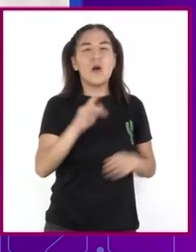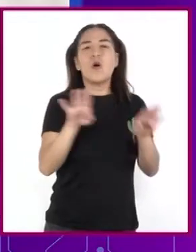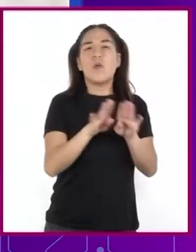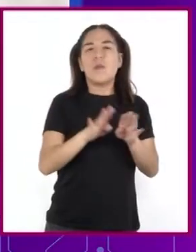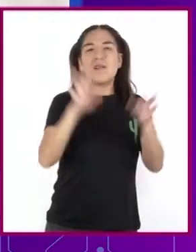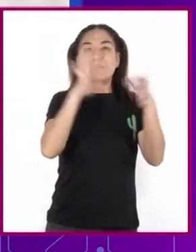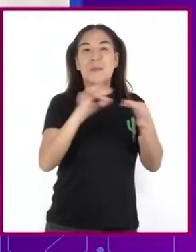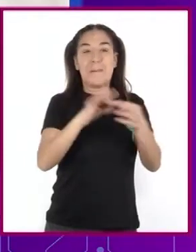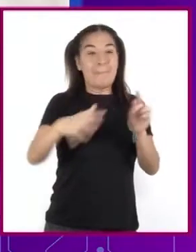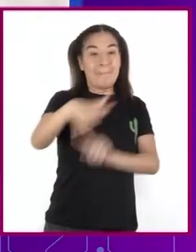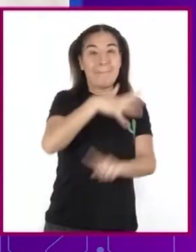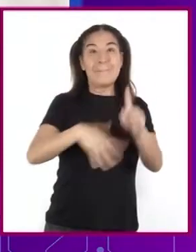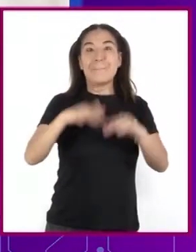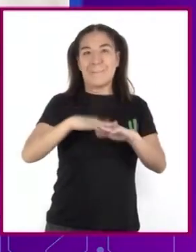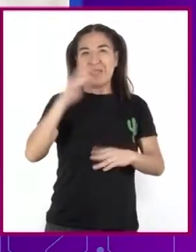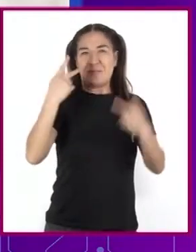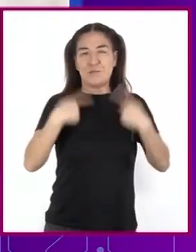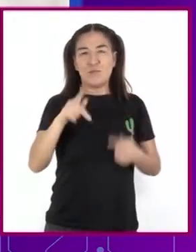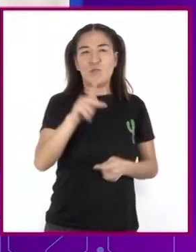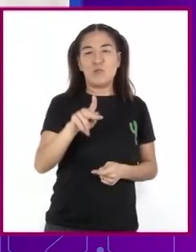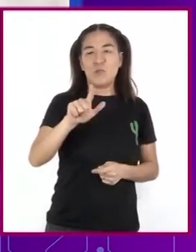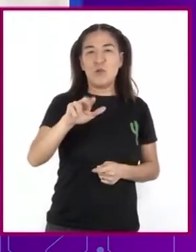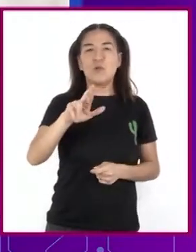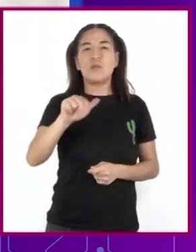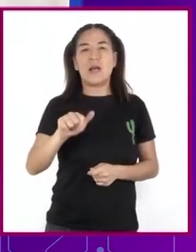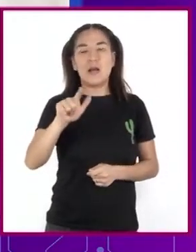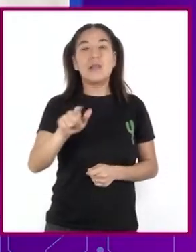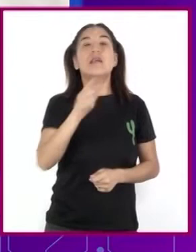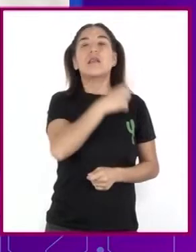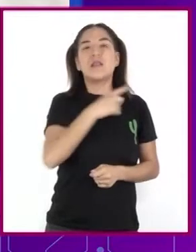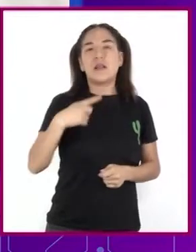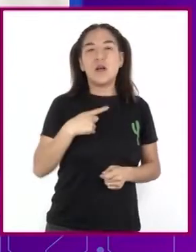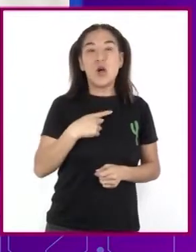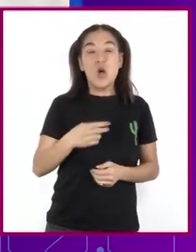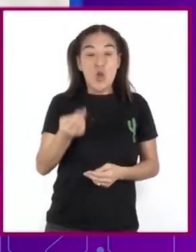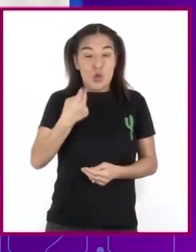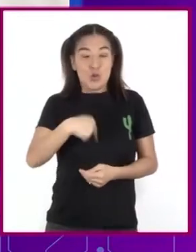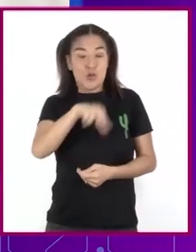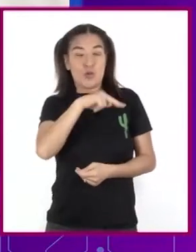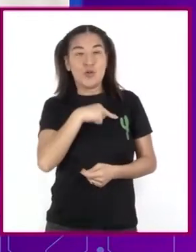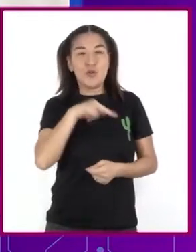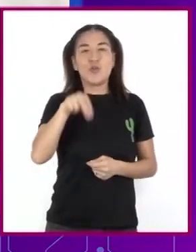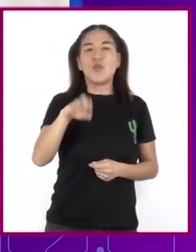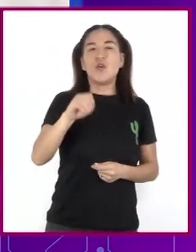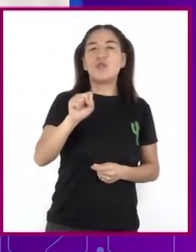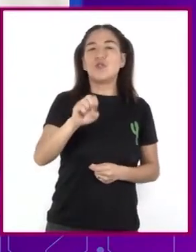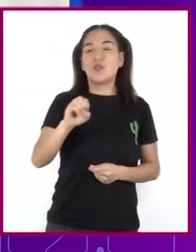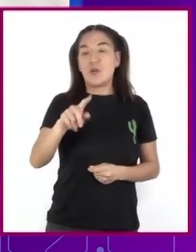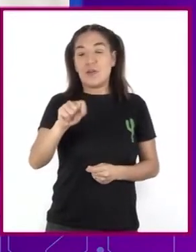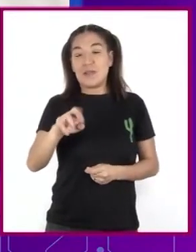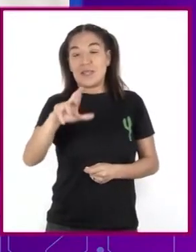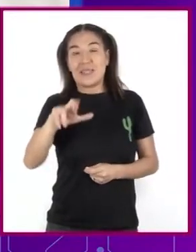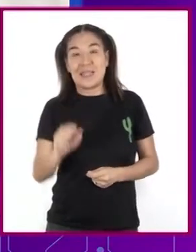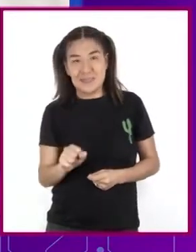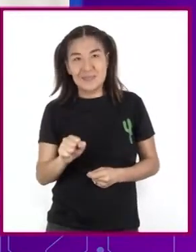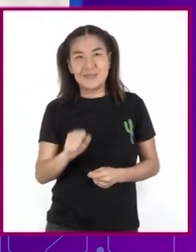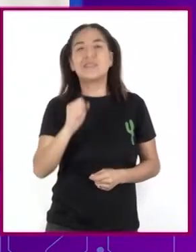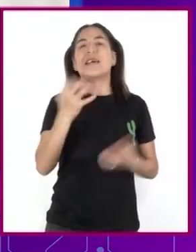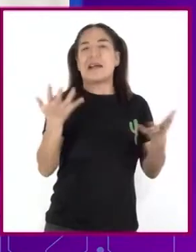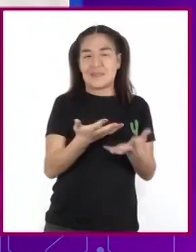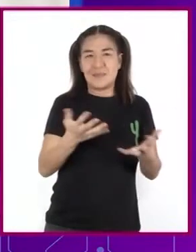plural, se recomienda que uses el femenino. Nosotras lo hicimos, en lugar de decir nosotros lo